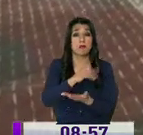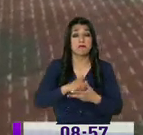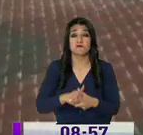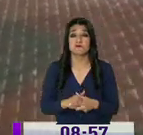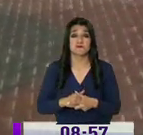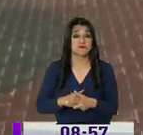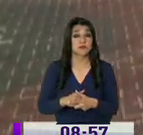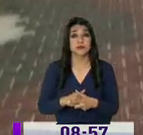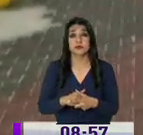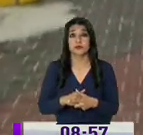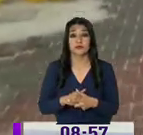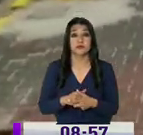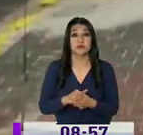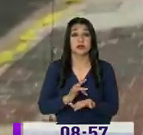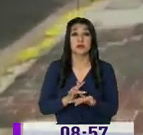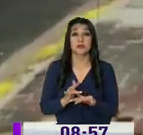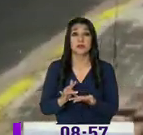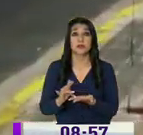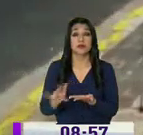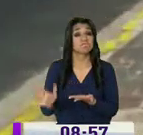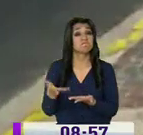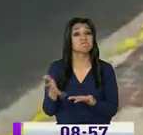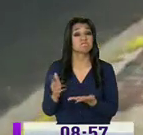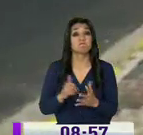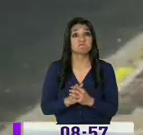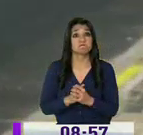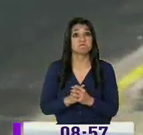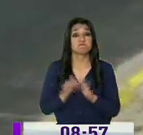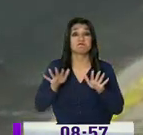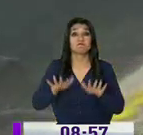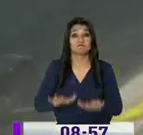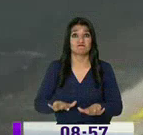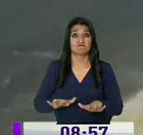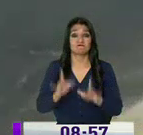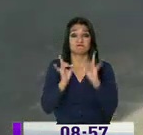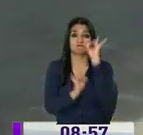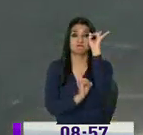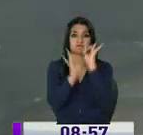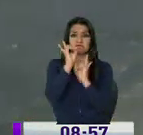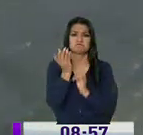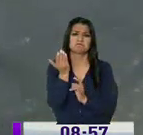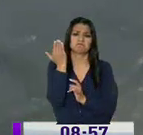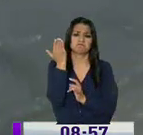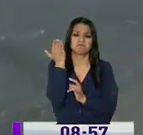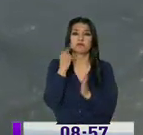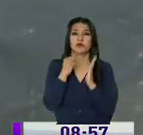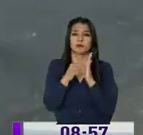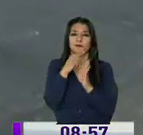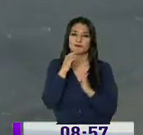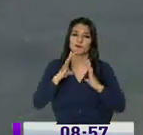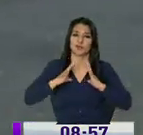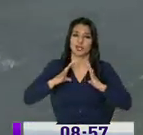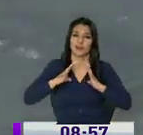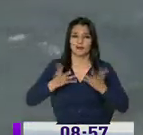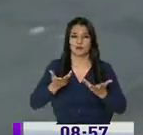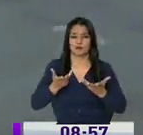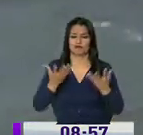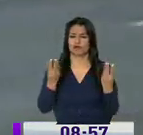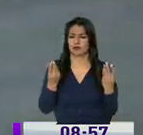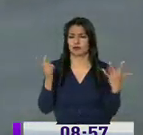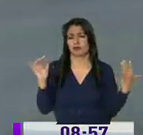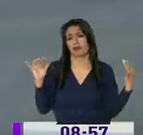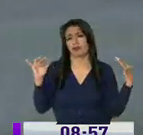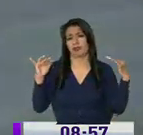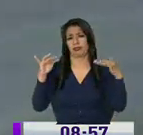la afluencia de turistas en esta mañana, en este balneario donde en otras ocasiones se podría desde ya ver